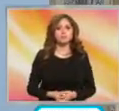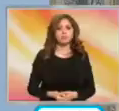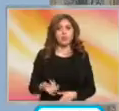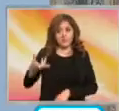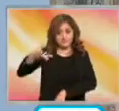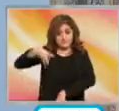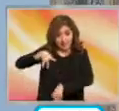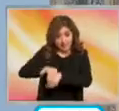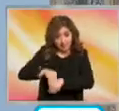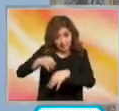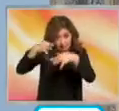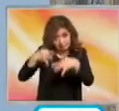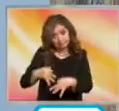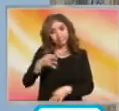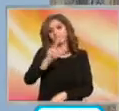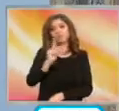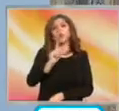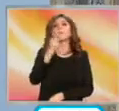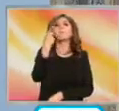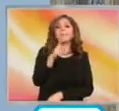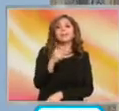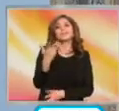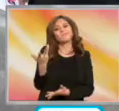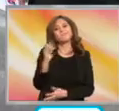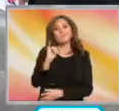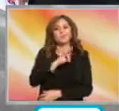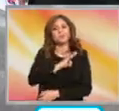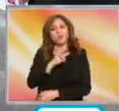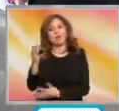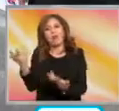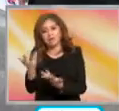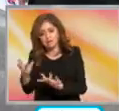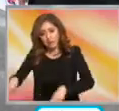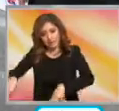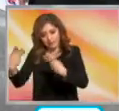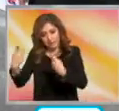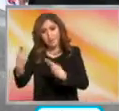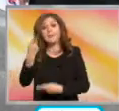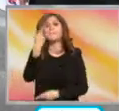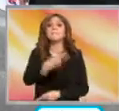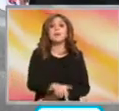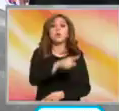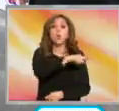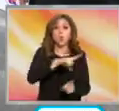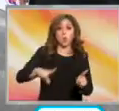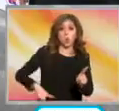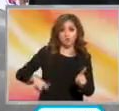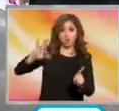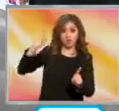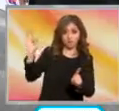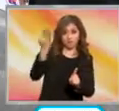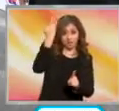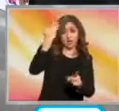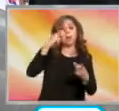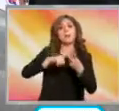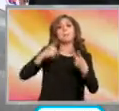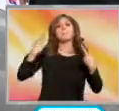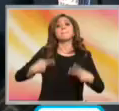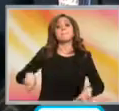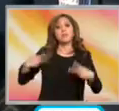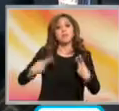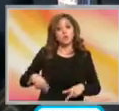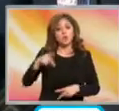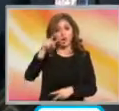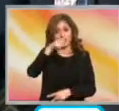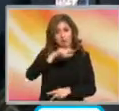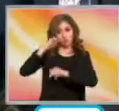se tolera. Ya. Pero también hay una restricción, por ejemplo, solamente el gobierno federal y las autoridades pueden utilizar el escudo nacional en sus